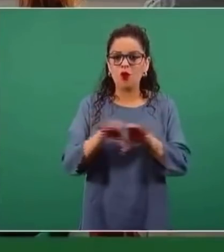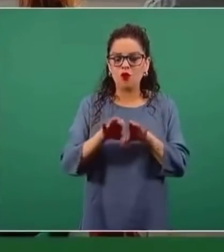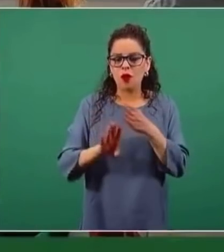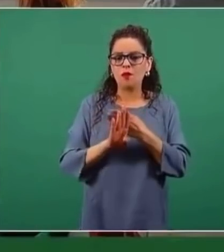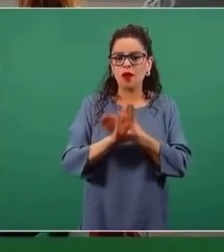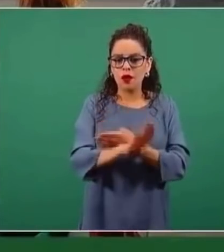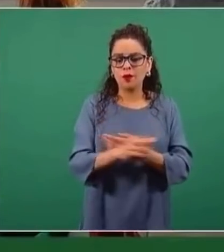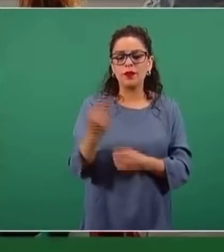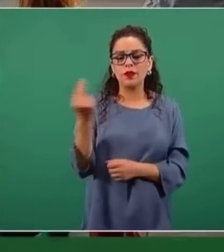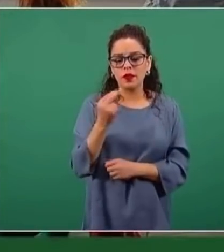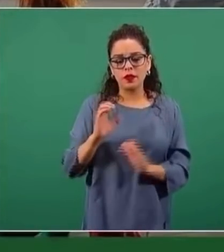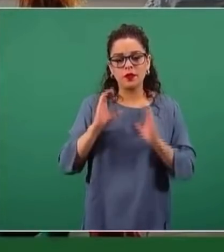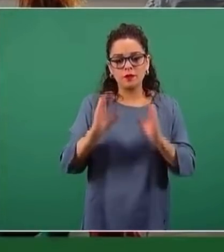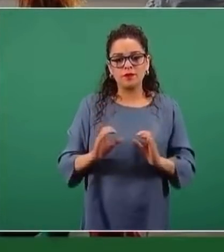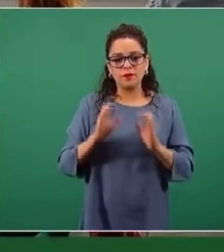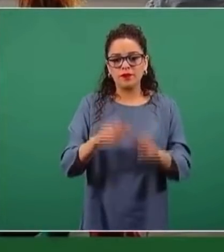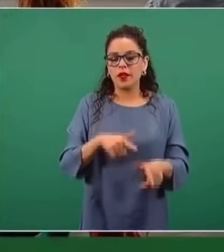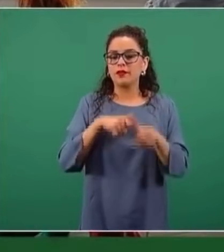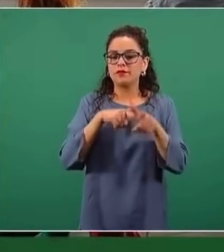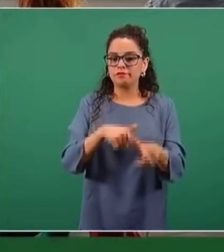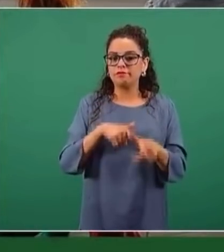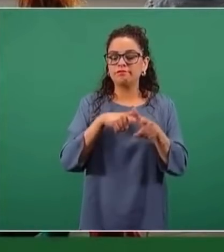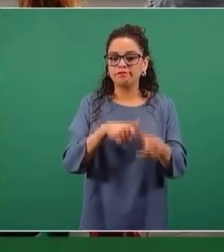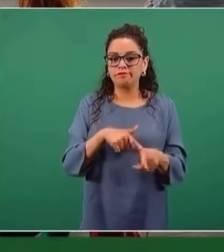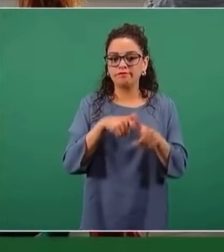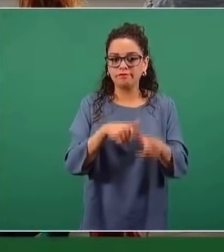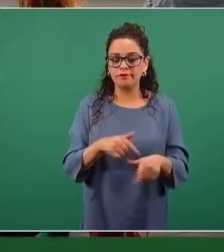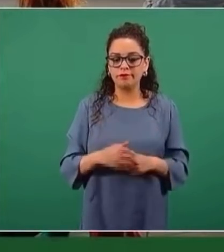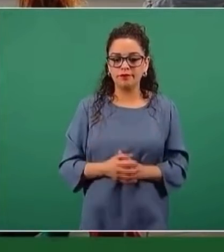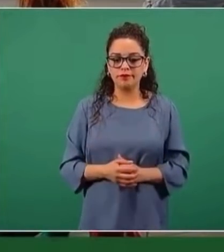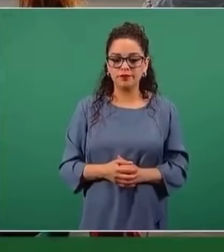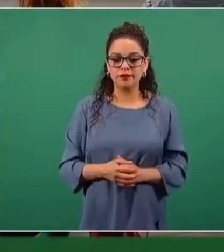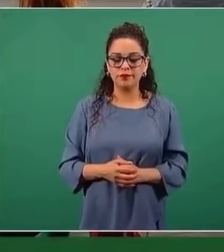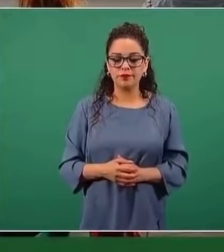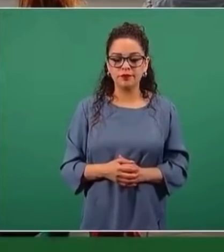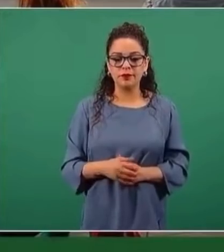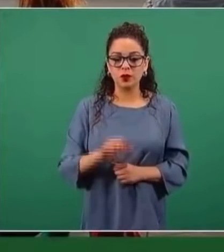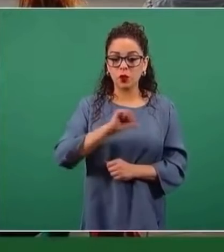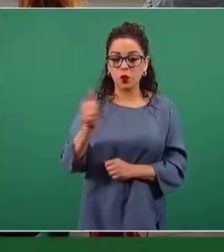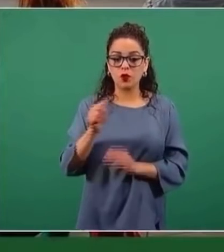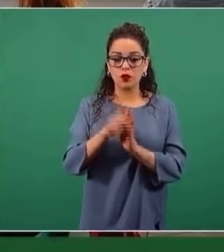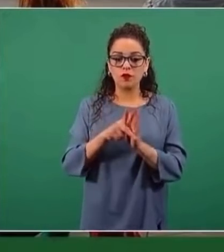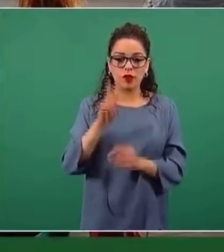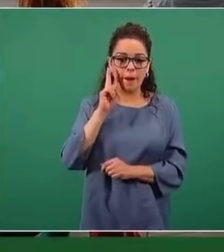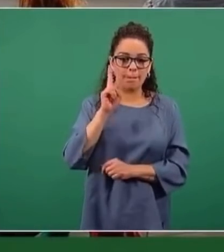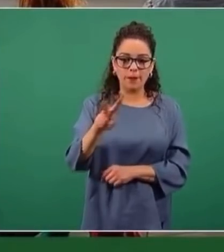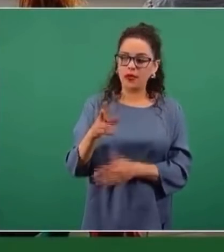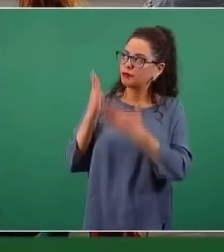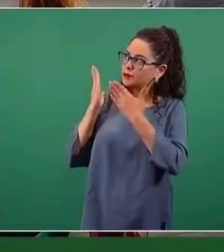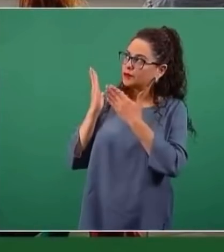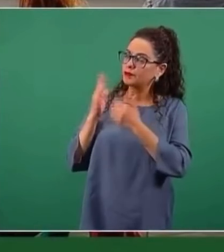cabo las acciones preventivas. Vamos a ver el siguiente video.